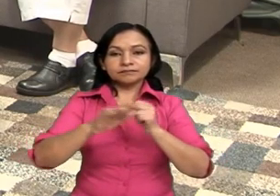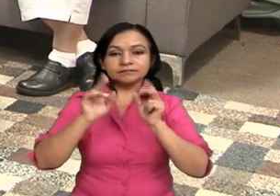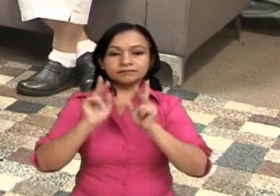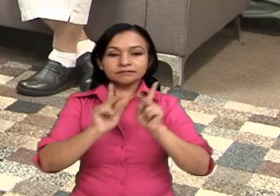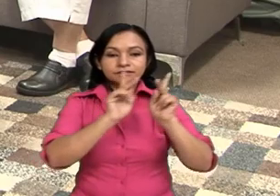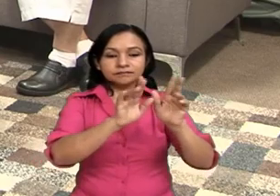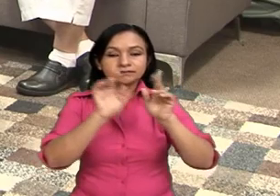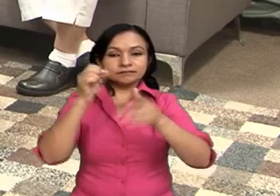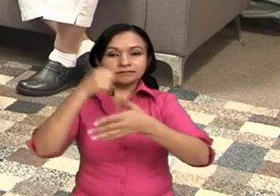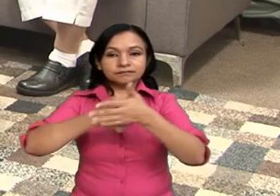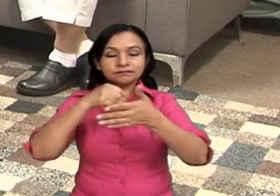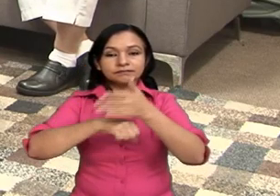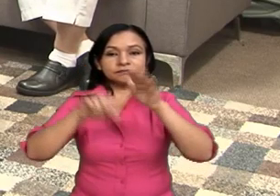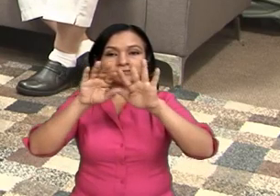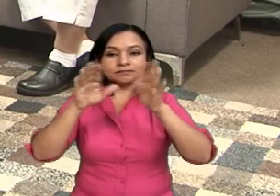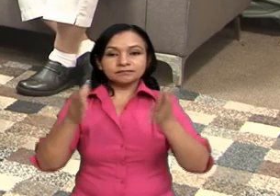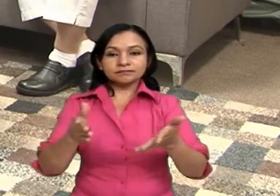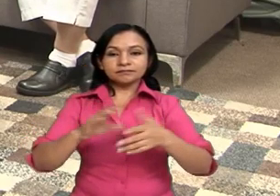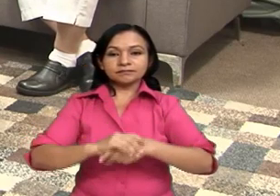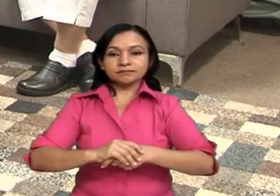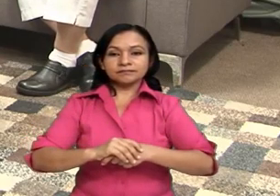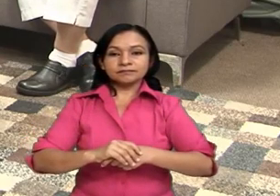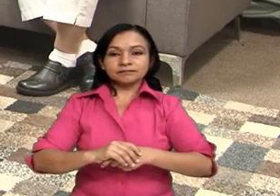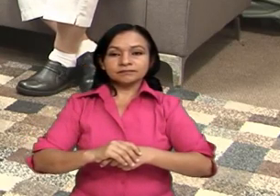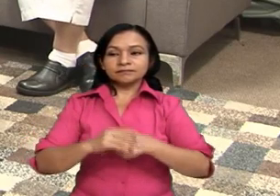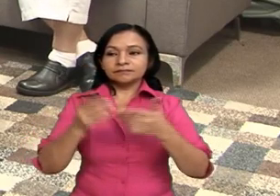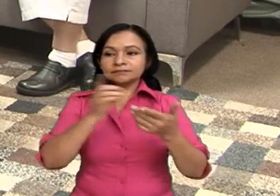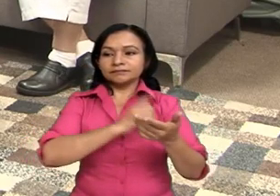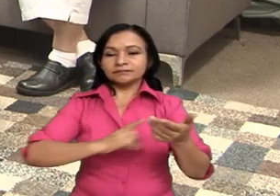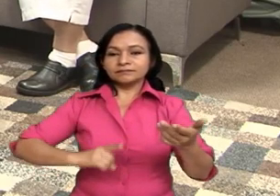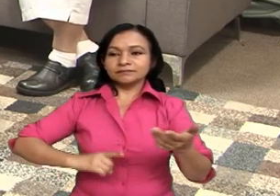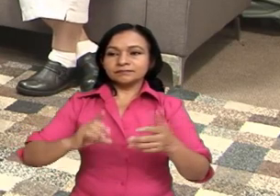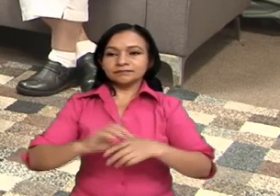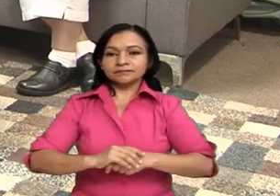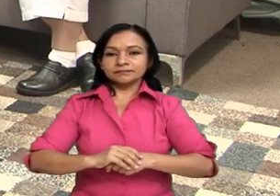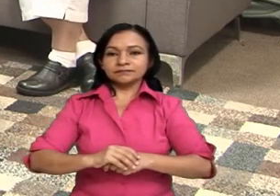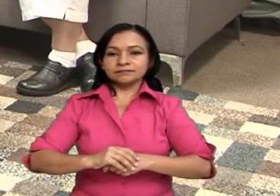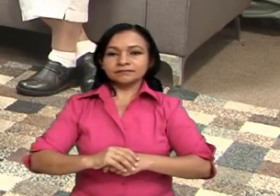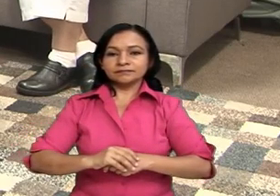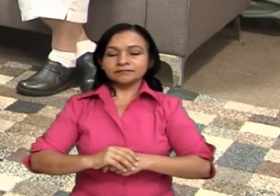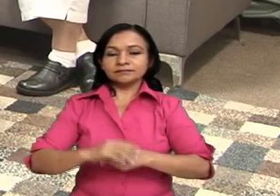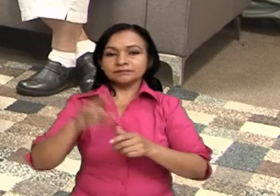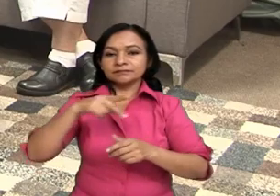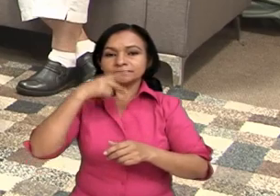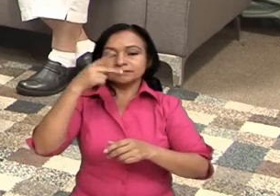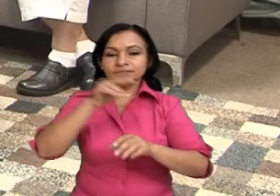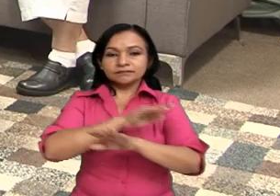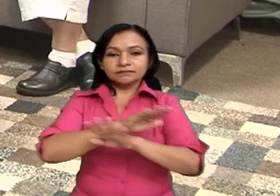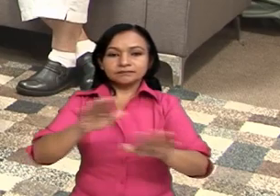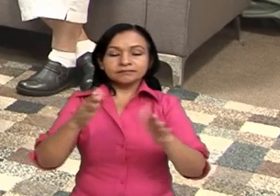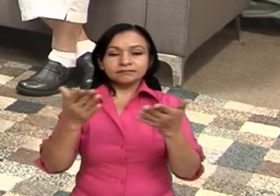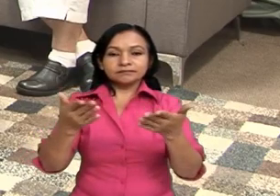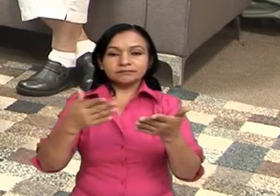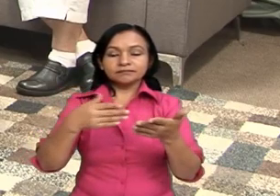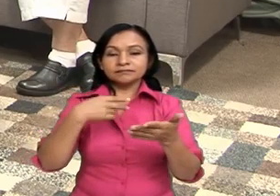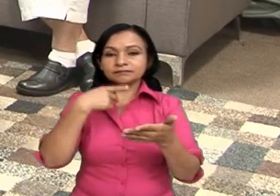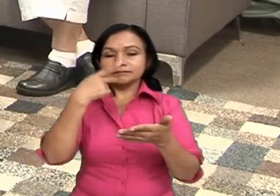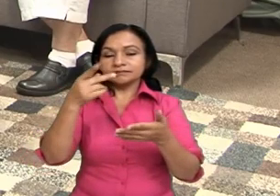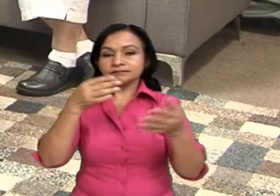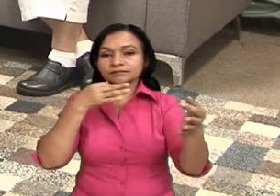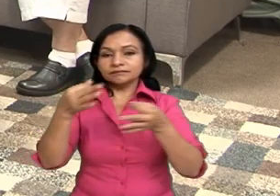particularidades también de la lucha de las mujeres. Compañera, disculpe, diputada. No hay problema. Palabras de cierre, no, de mi parte no tengo nada más que